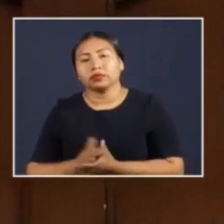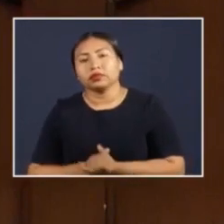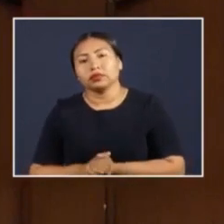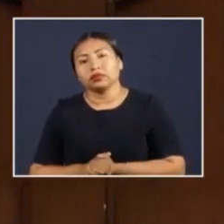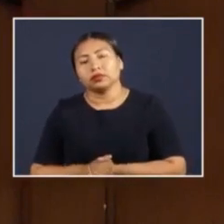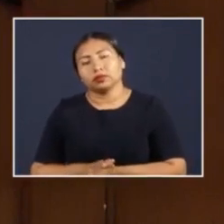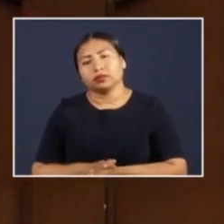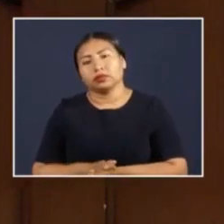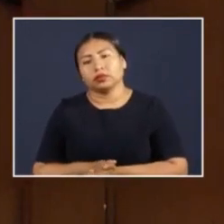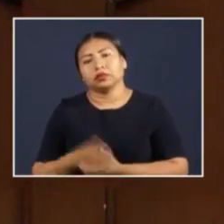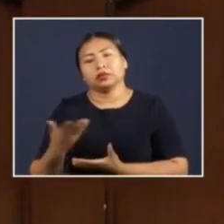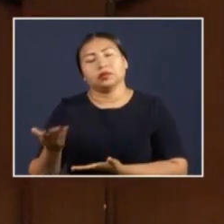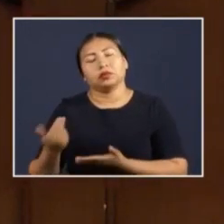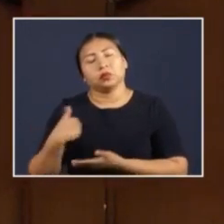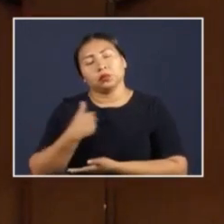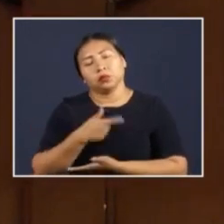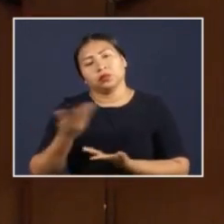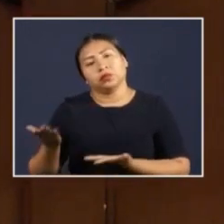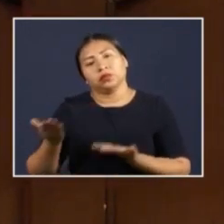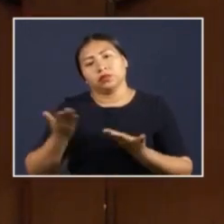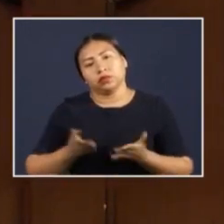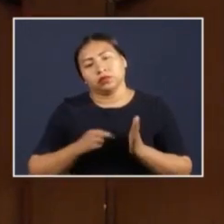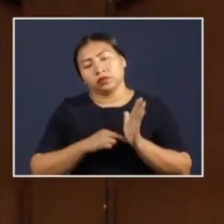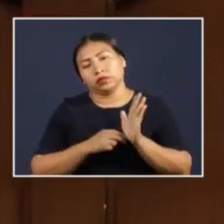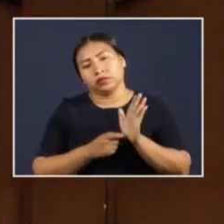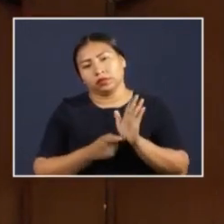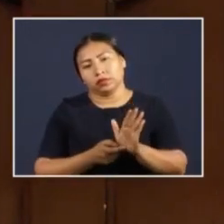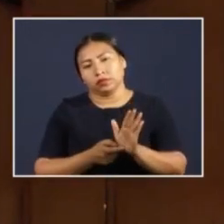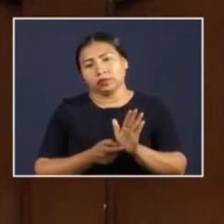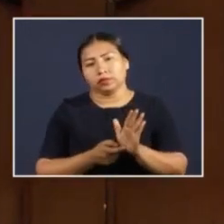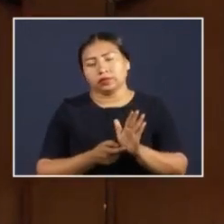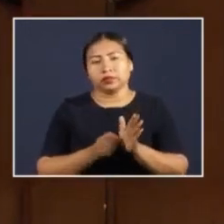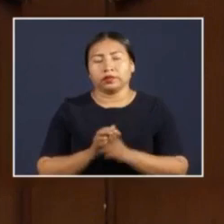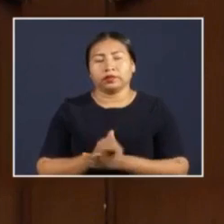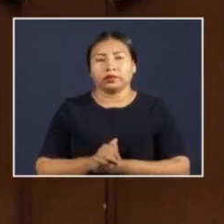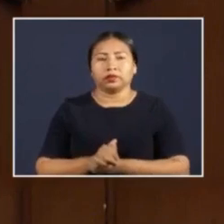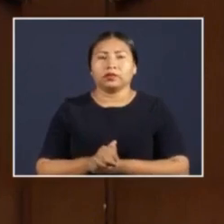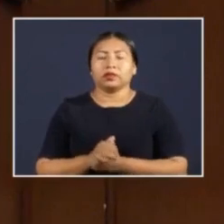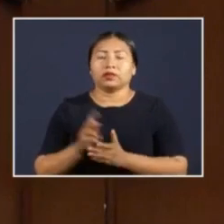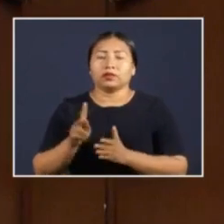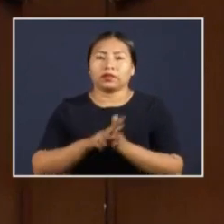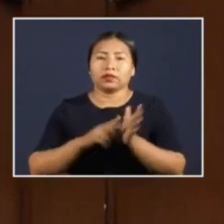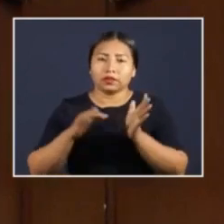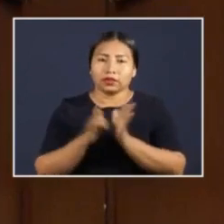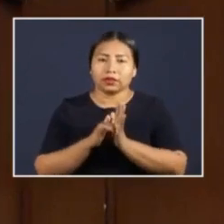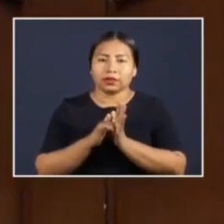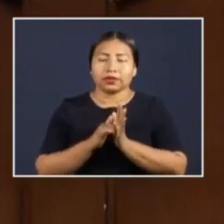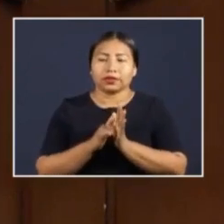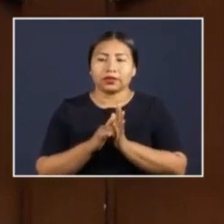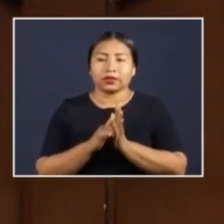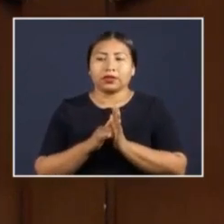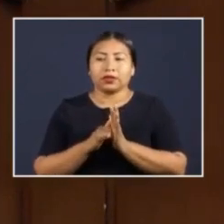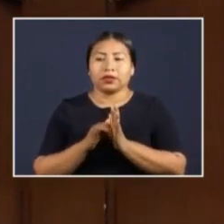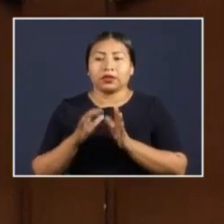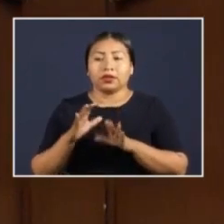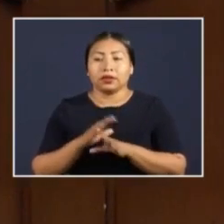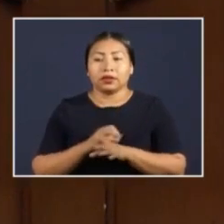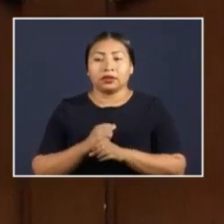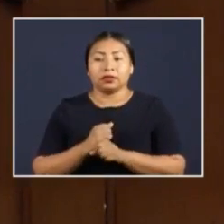venimos a presentar el proyecto que crea